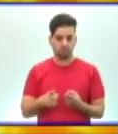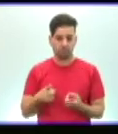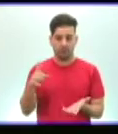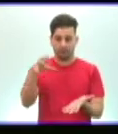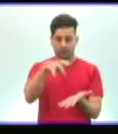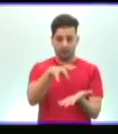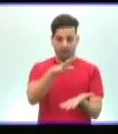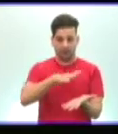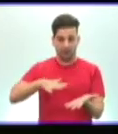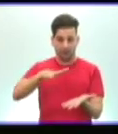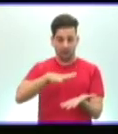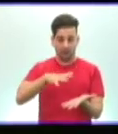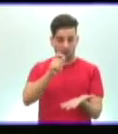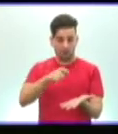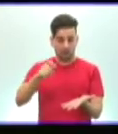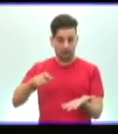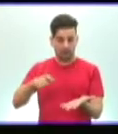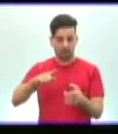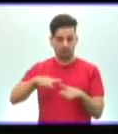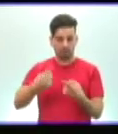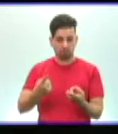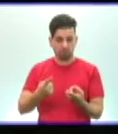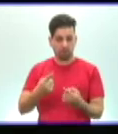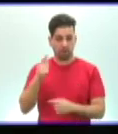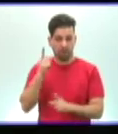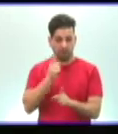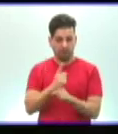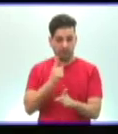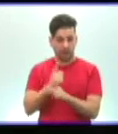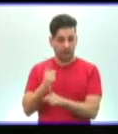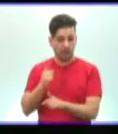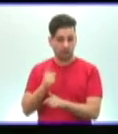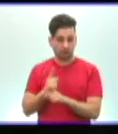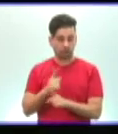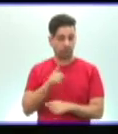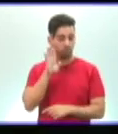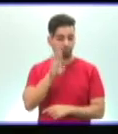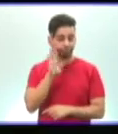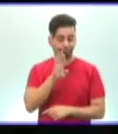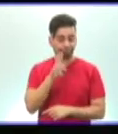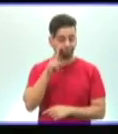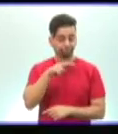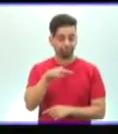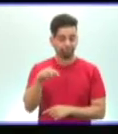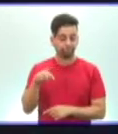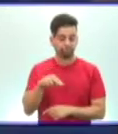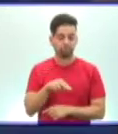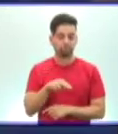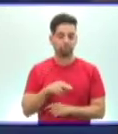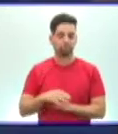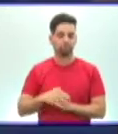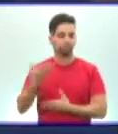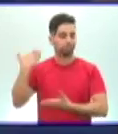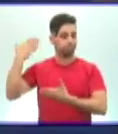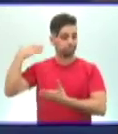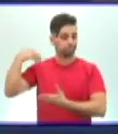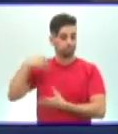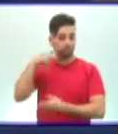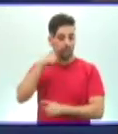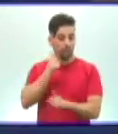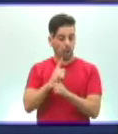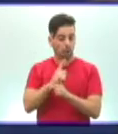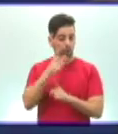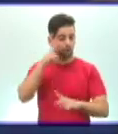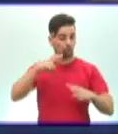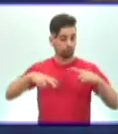es precisamente porque encontramos desechos, residuos o rastros de contaminación en ese lugar. Pero antes de hablar del